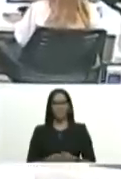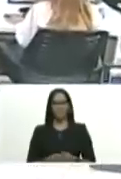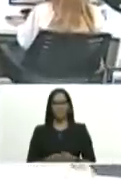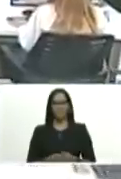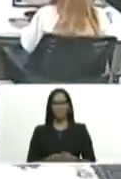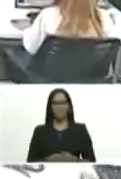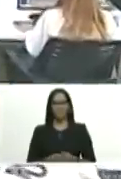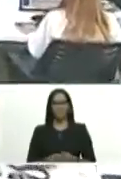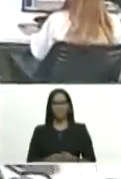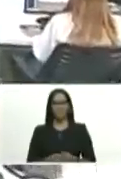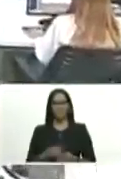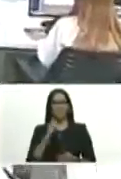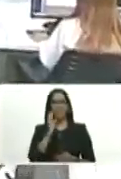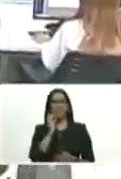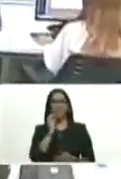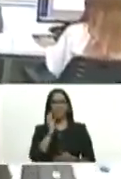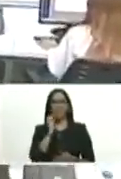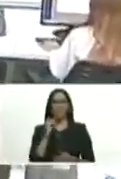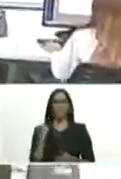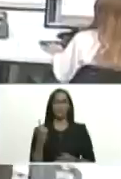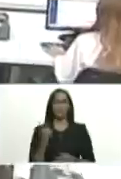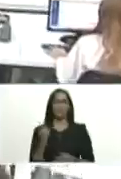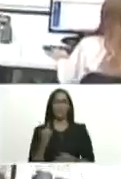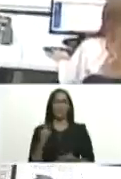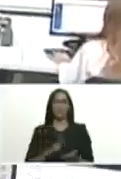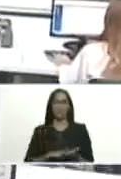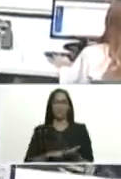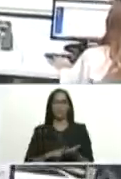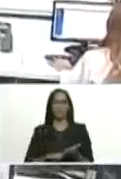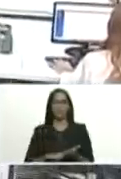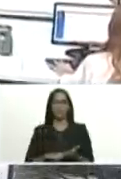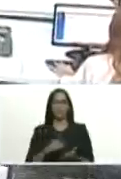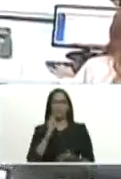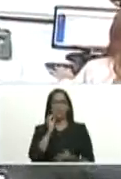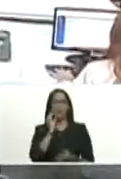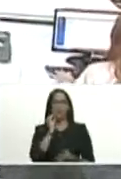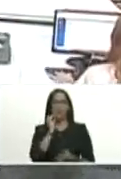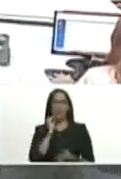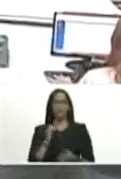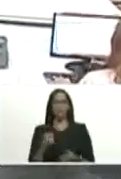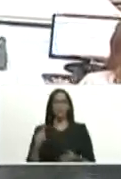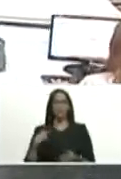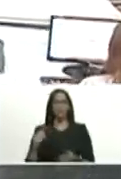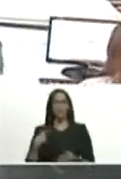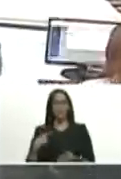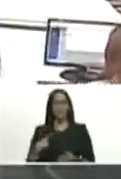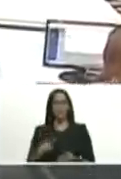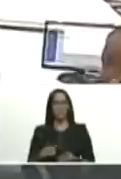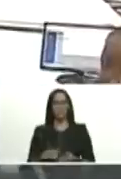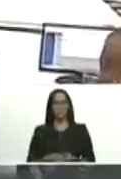Estas experiencias son únicas, de verdad. Son experiencias que se crean